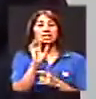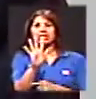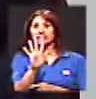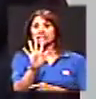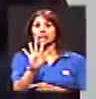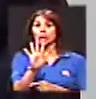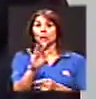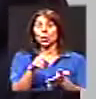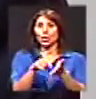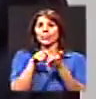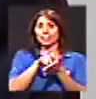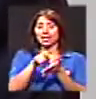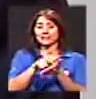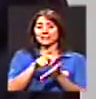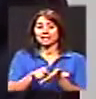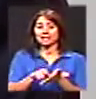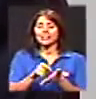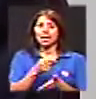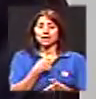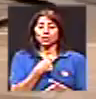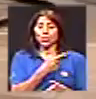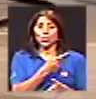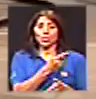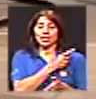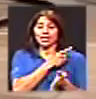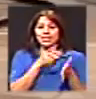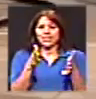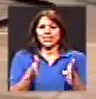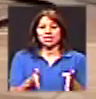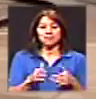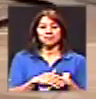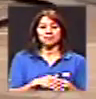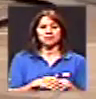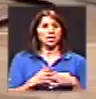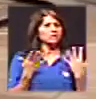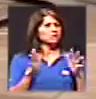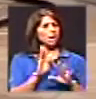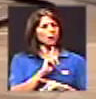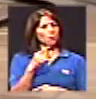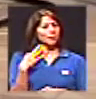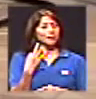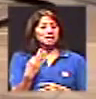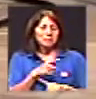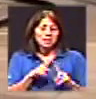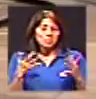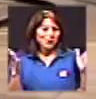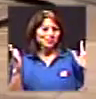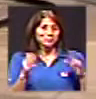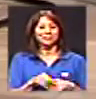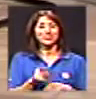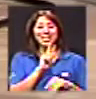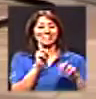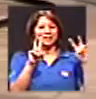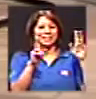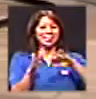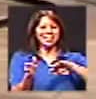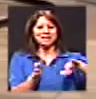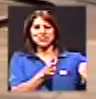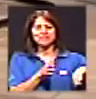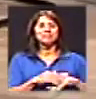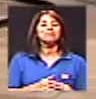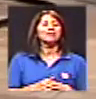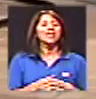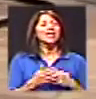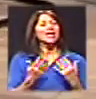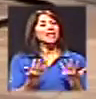cinco tesis que dirigí, que por cierto me dejaron de invitar, pero no era el tema, sino tal